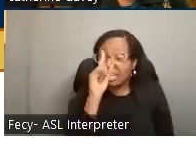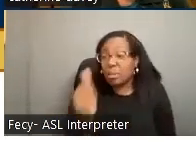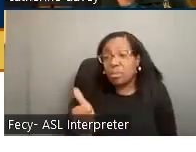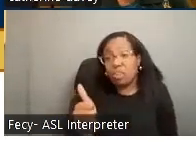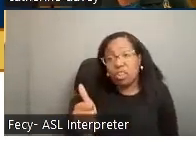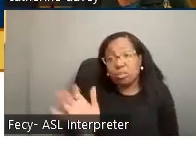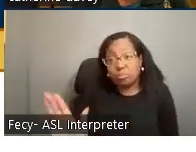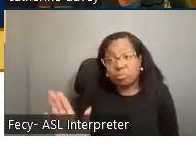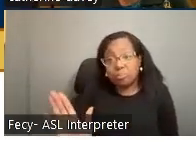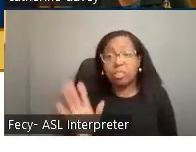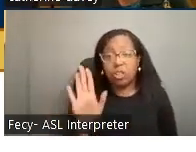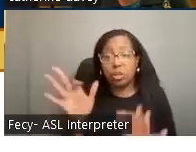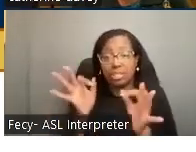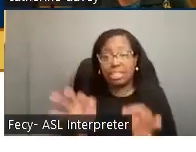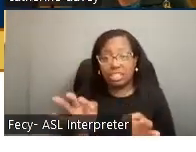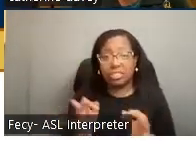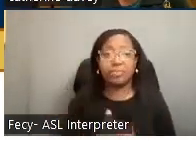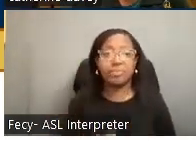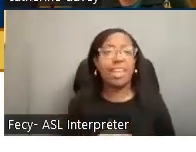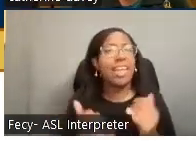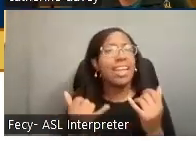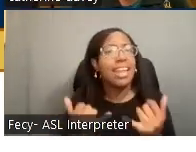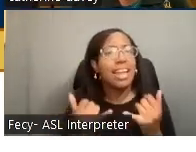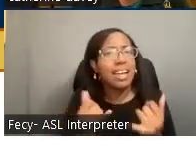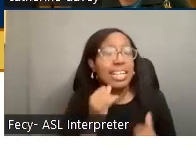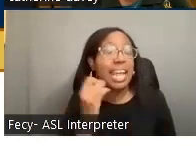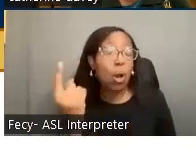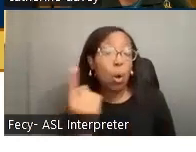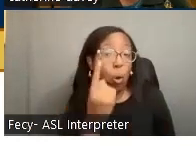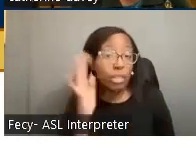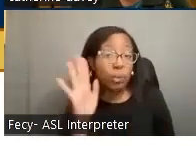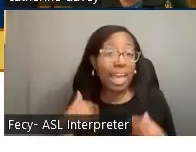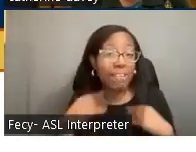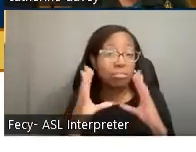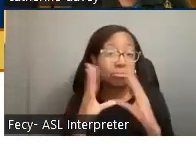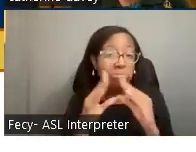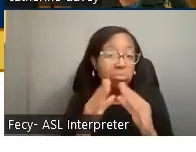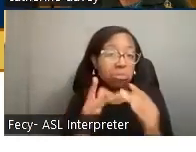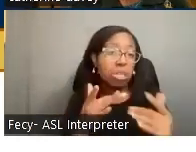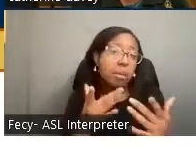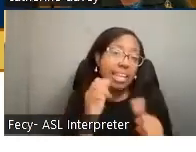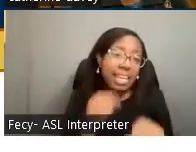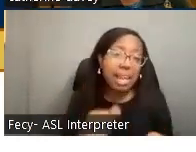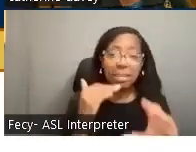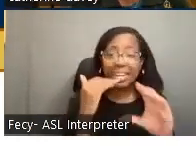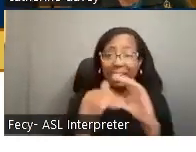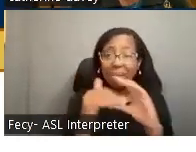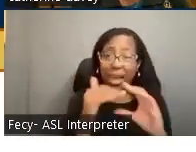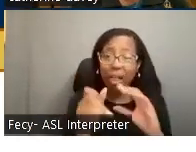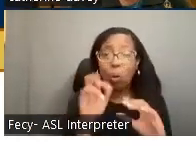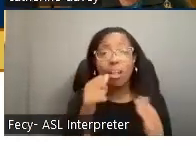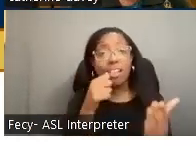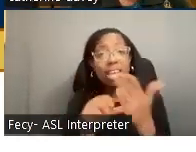puede asistir o no. Después del COVID, hay audiencias, pero no siempre. Hay veces recibimos las cartas o las órdenes